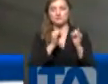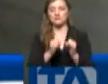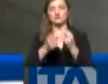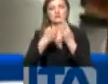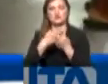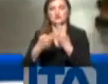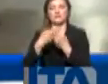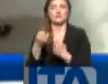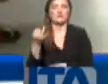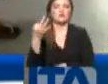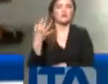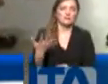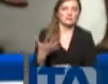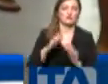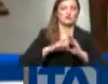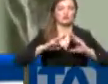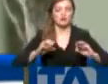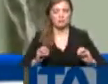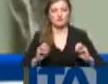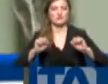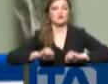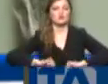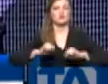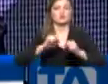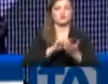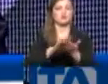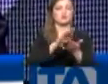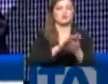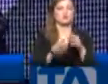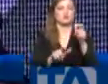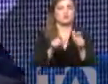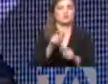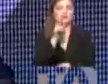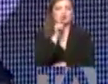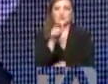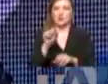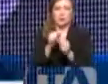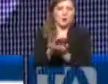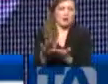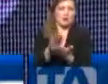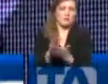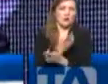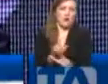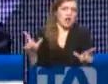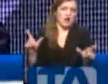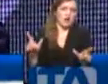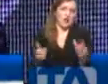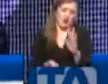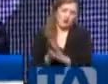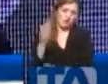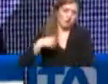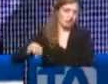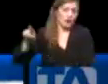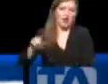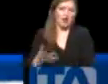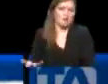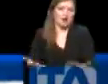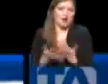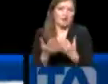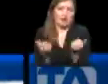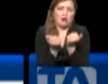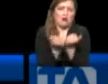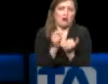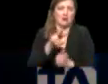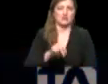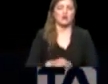podrían generar algunas soluciones como un posible indulto. Identificar a quienes pueden ser susceptibles de este indulto. Y partimos siempre pensando en